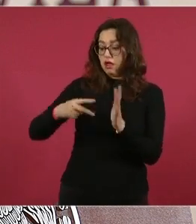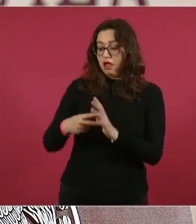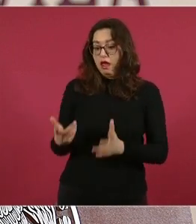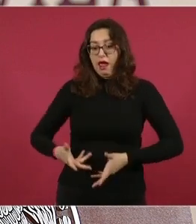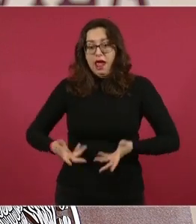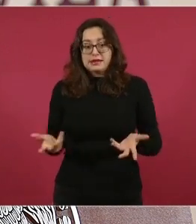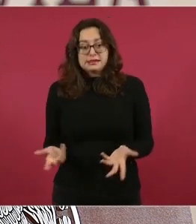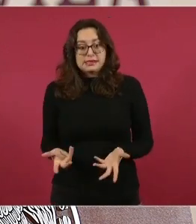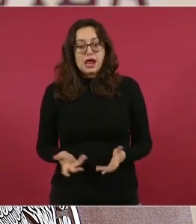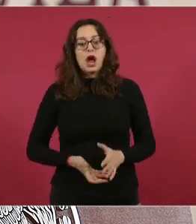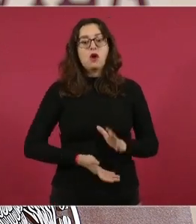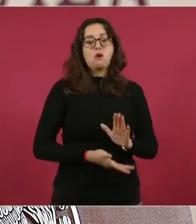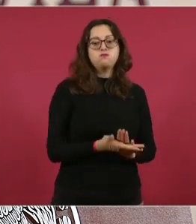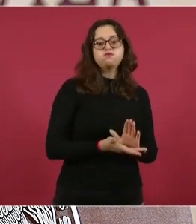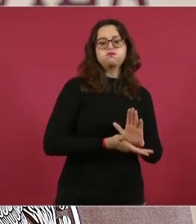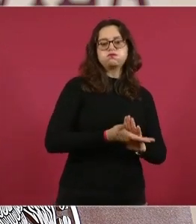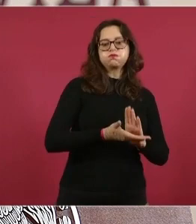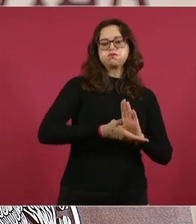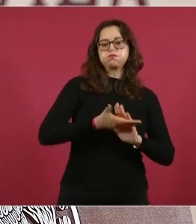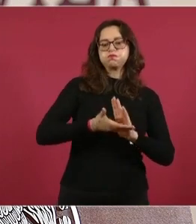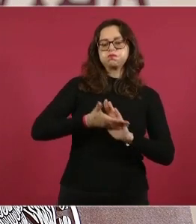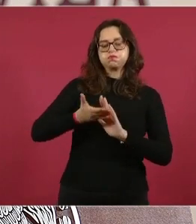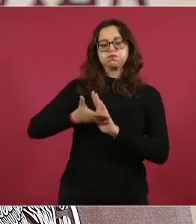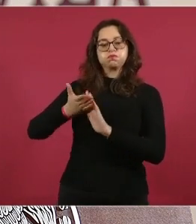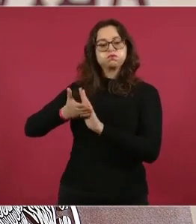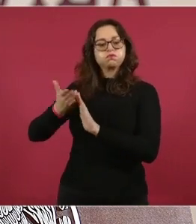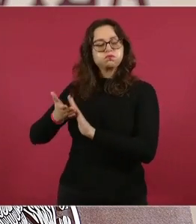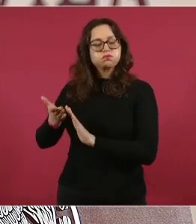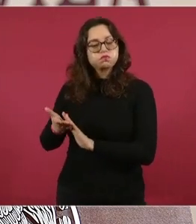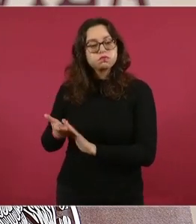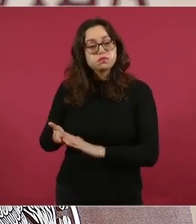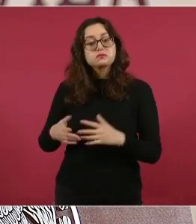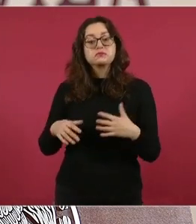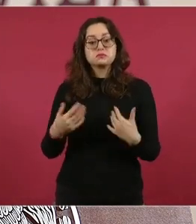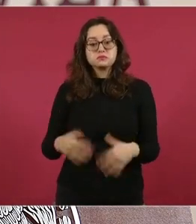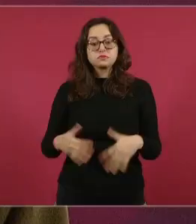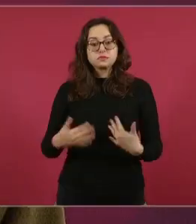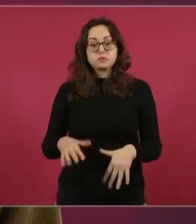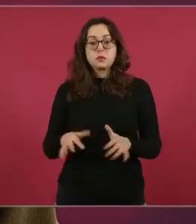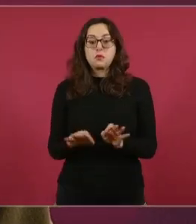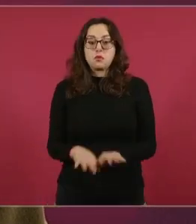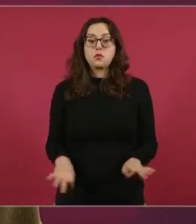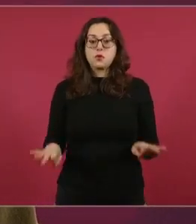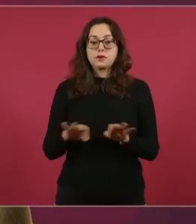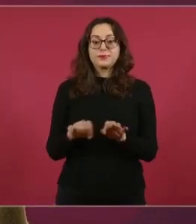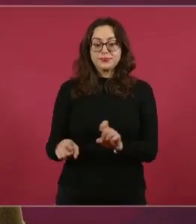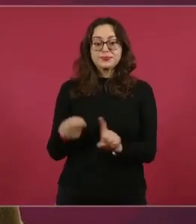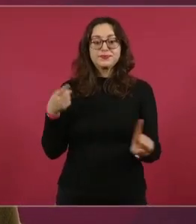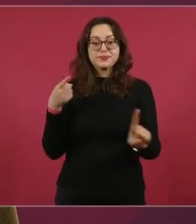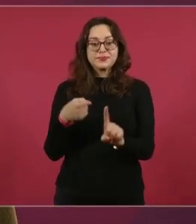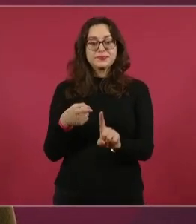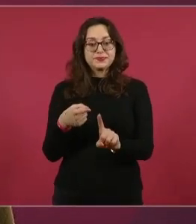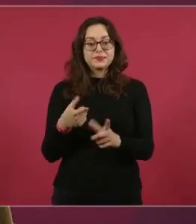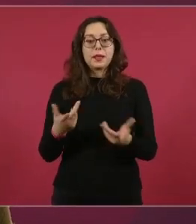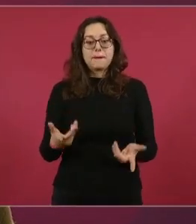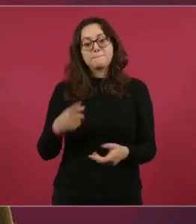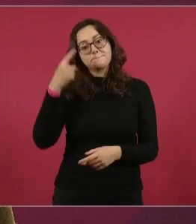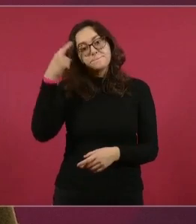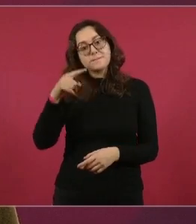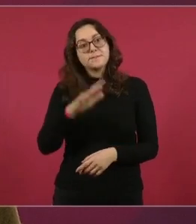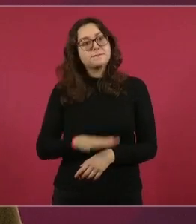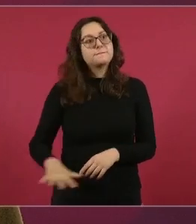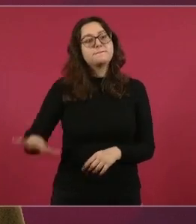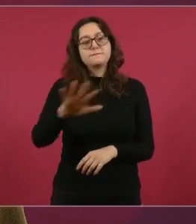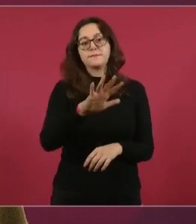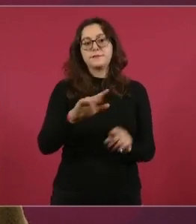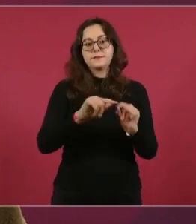en la construcción de estas obras prioritarias, pues han tenido como fin contribuir al desarrollo